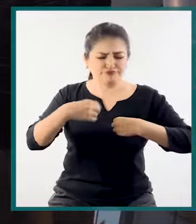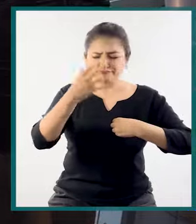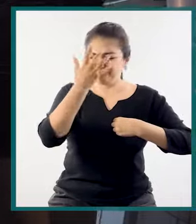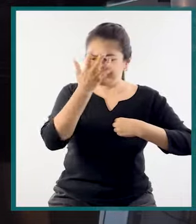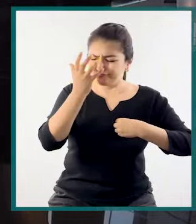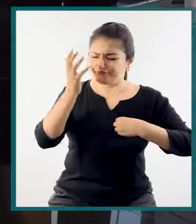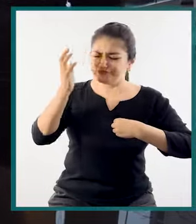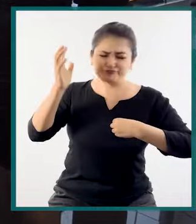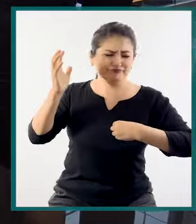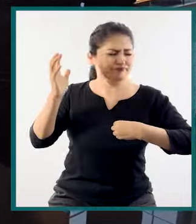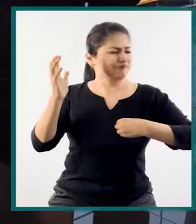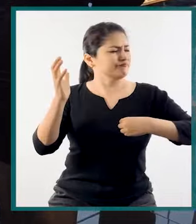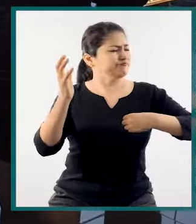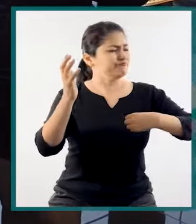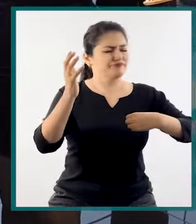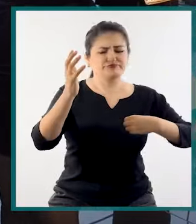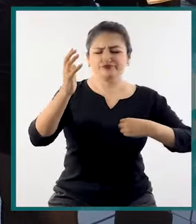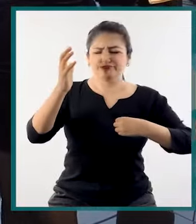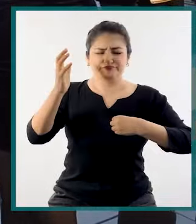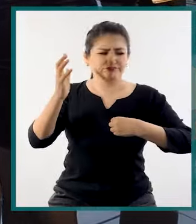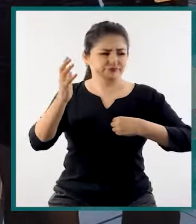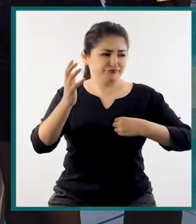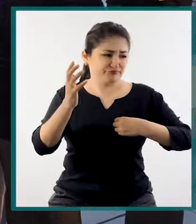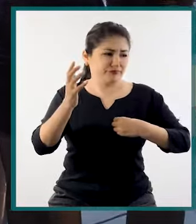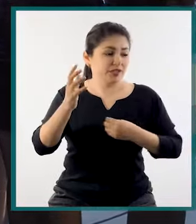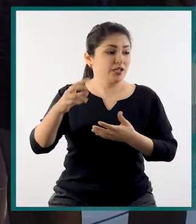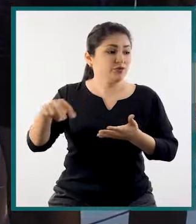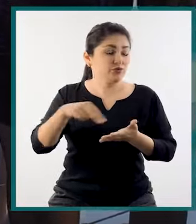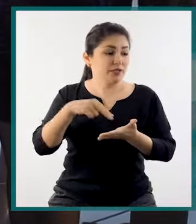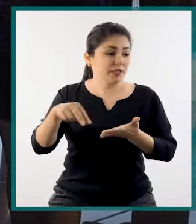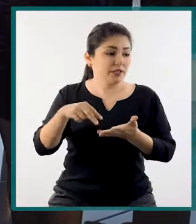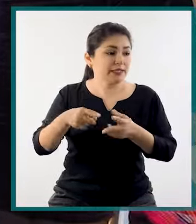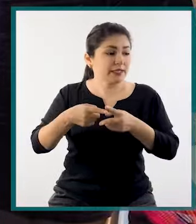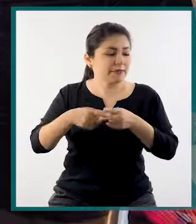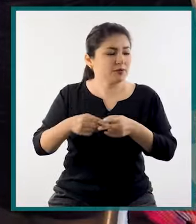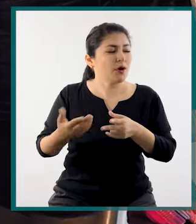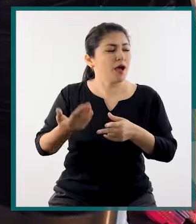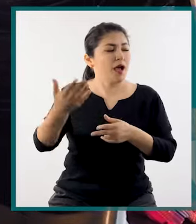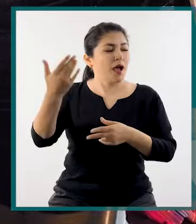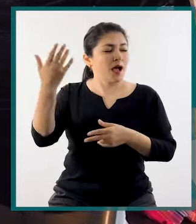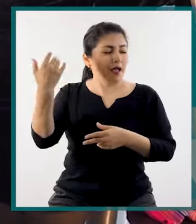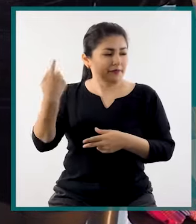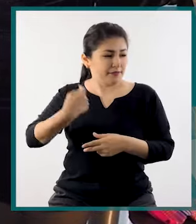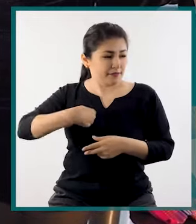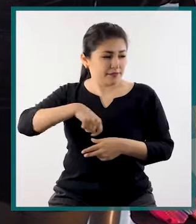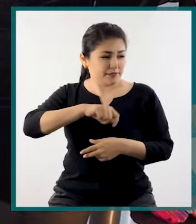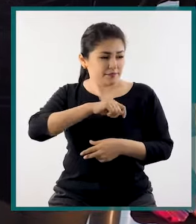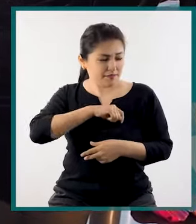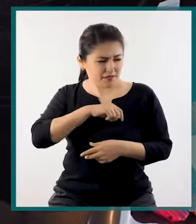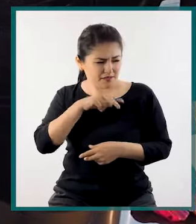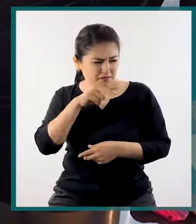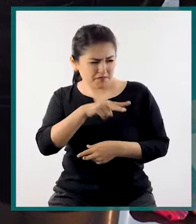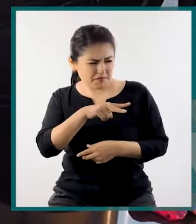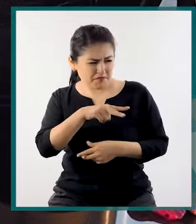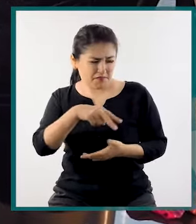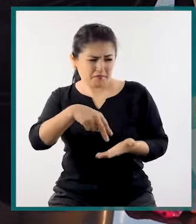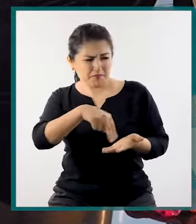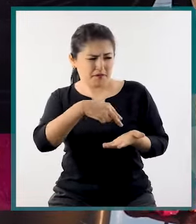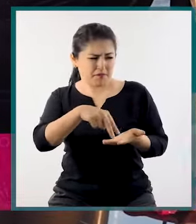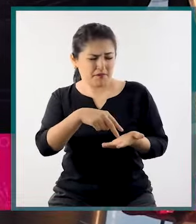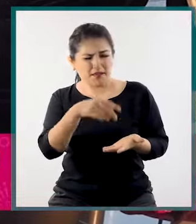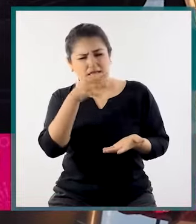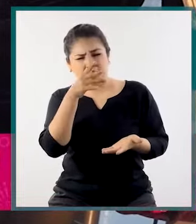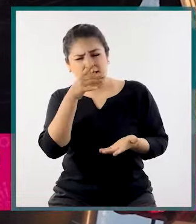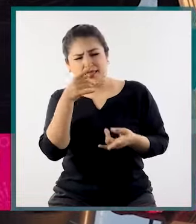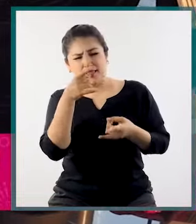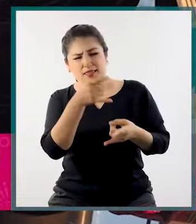una de las protagonistas de la danza de la chonguinada. Esta es una danza de origen colonial donde se burlan un poco de los españoles,